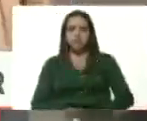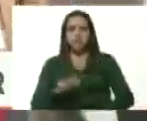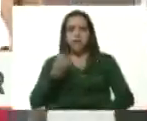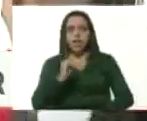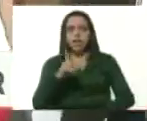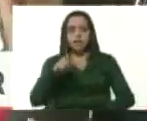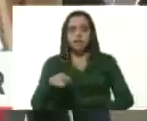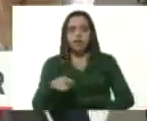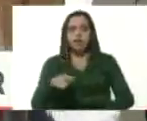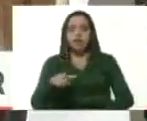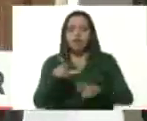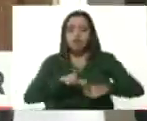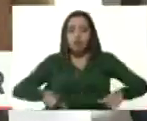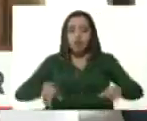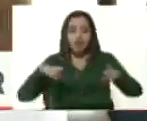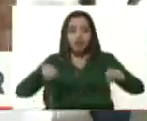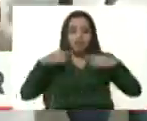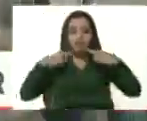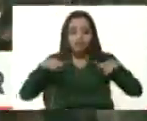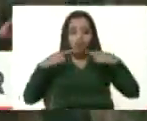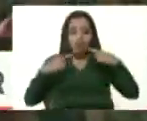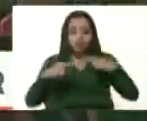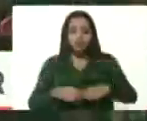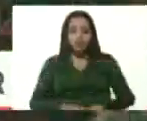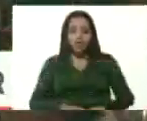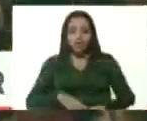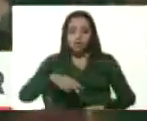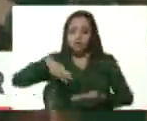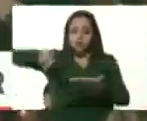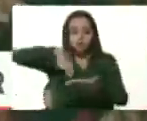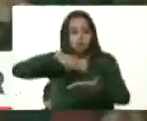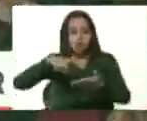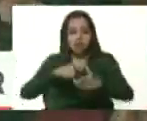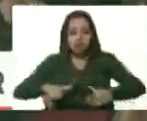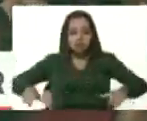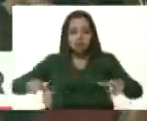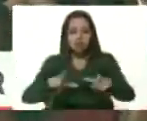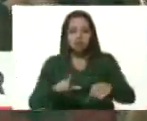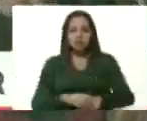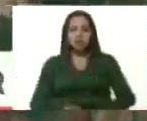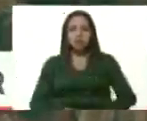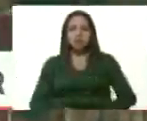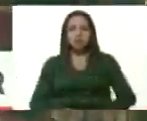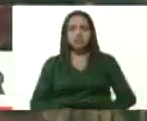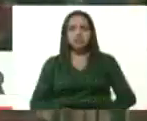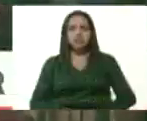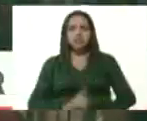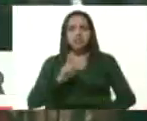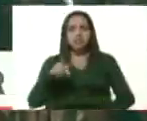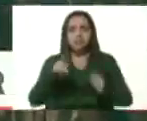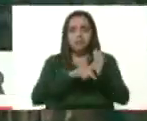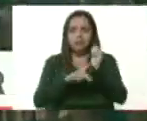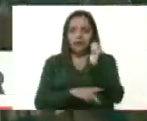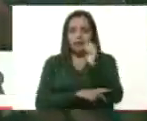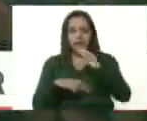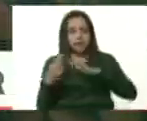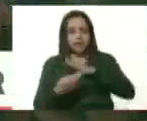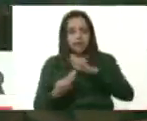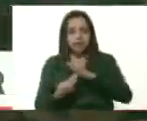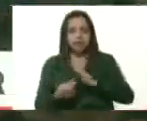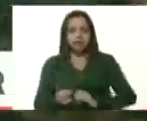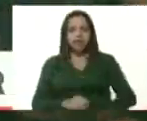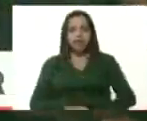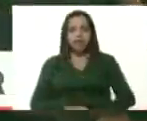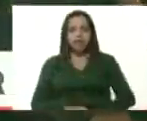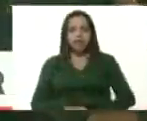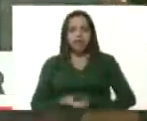como restaurantes, áreas de baile, tiene presente también este parque recreacional. Y ya